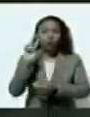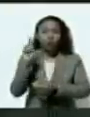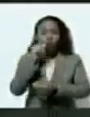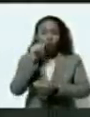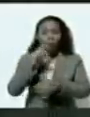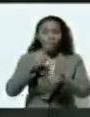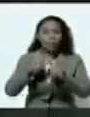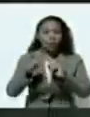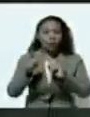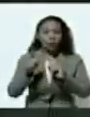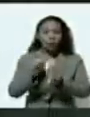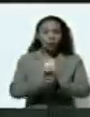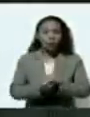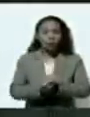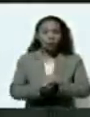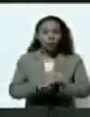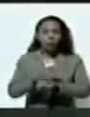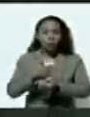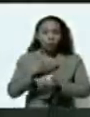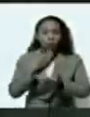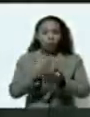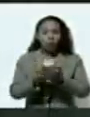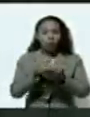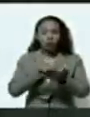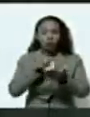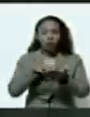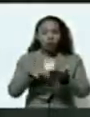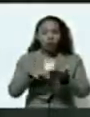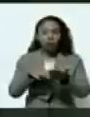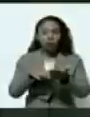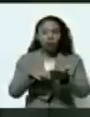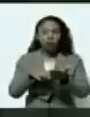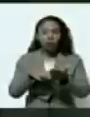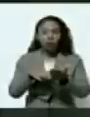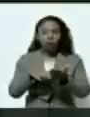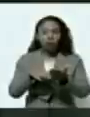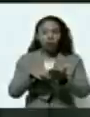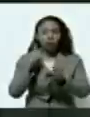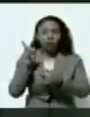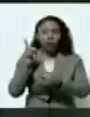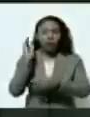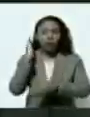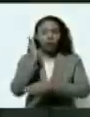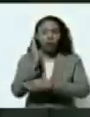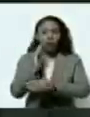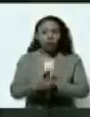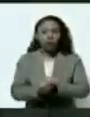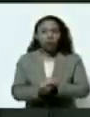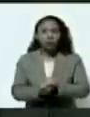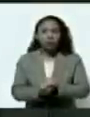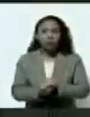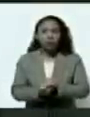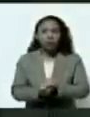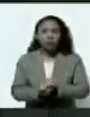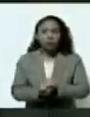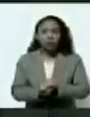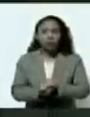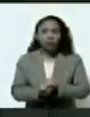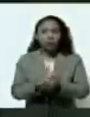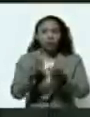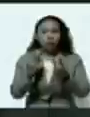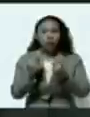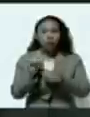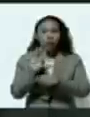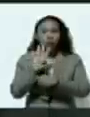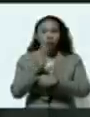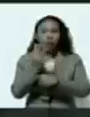Pero me permito leer en la parte dispositiva de esa sentencia el numeral